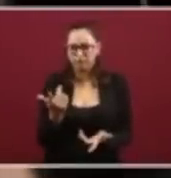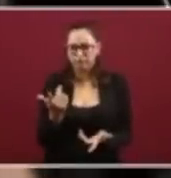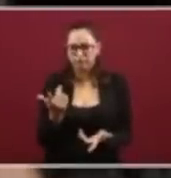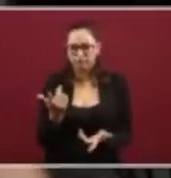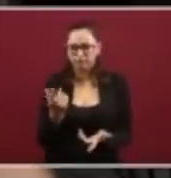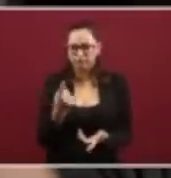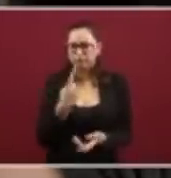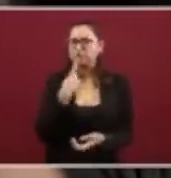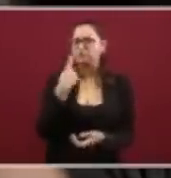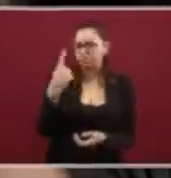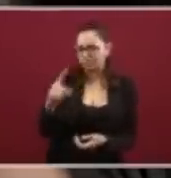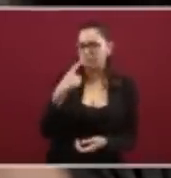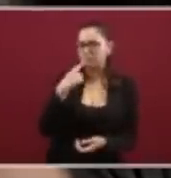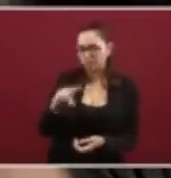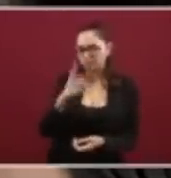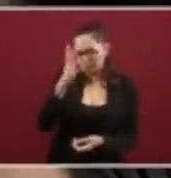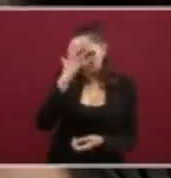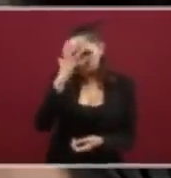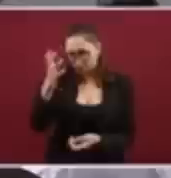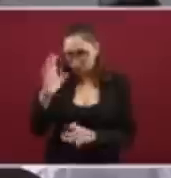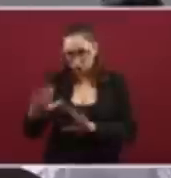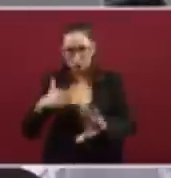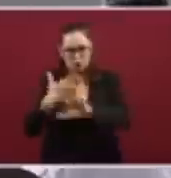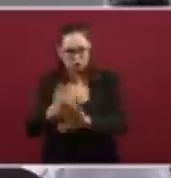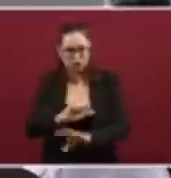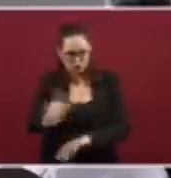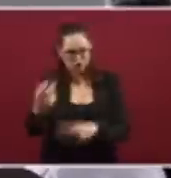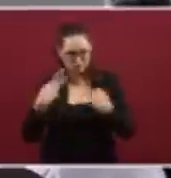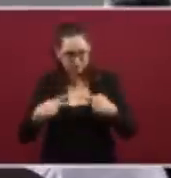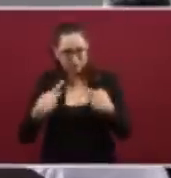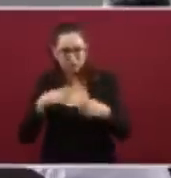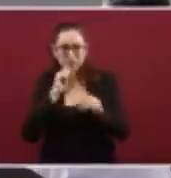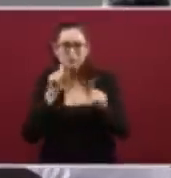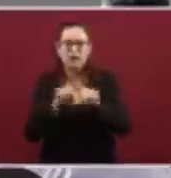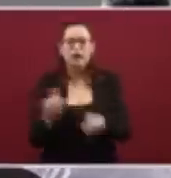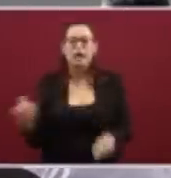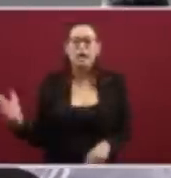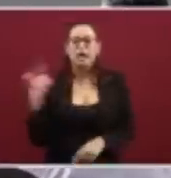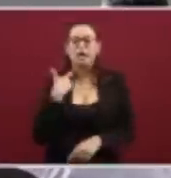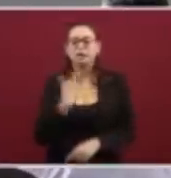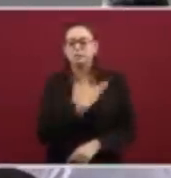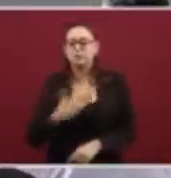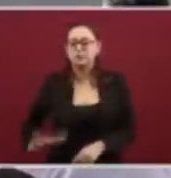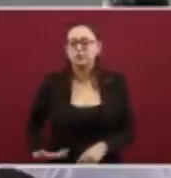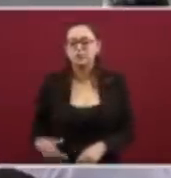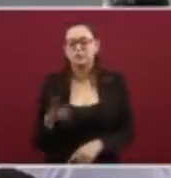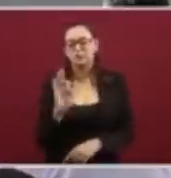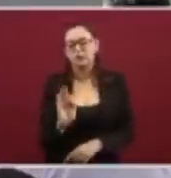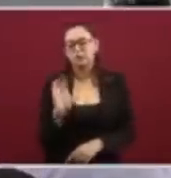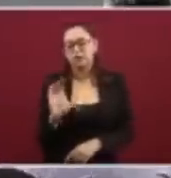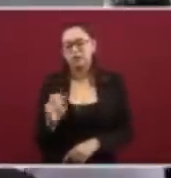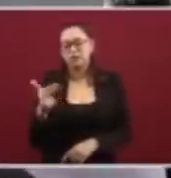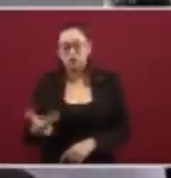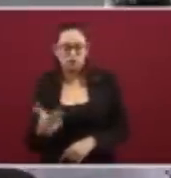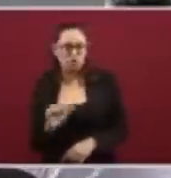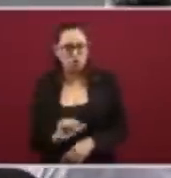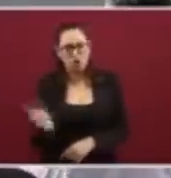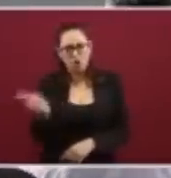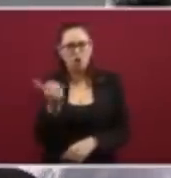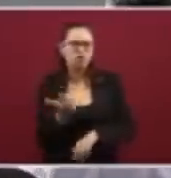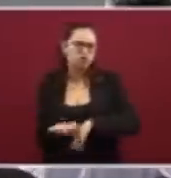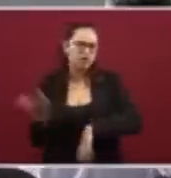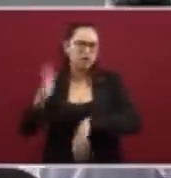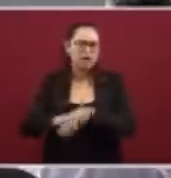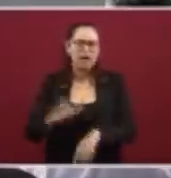denuncias serias también pues se ha hablado inclusive de el ex presidente felipe calderón y otras administraciones electo el